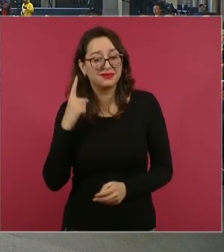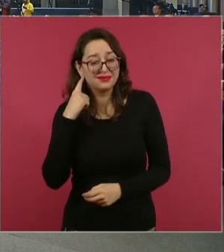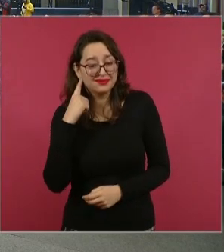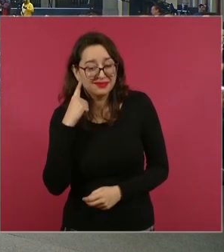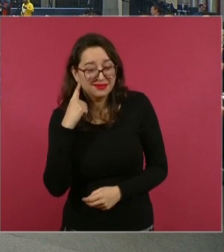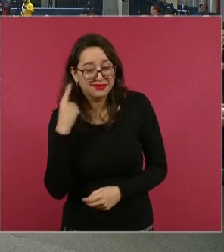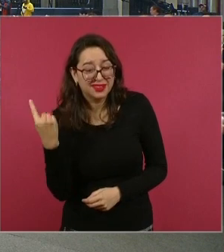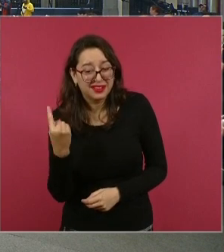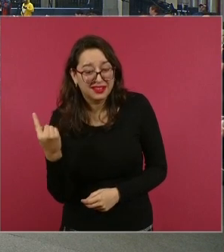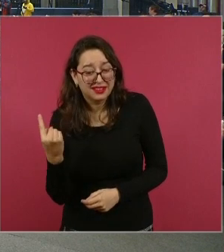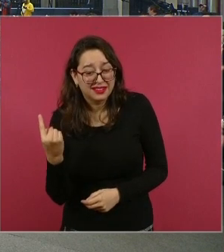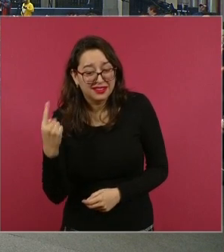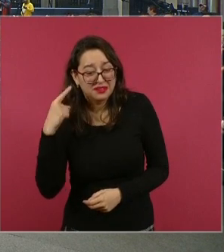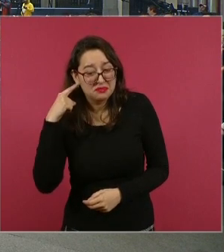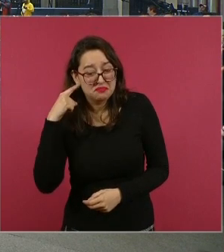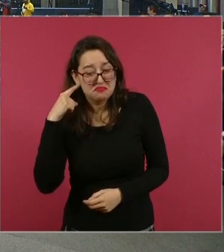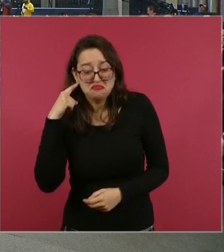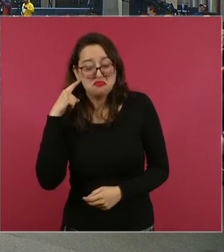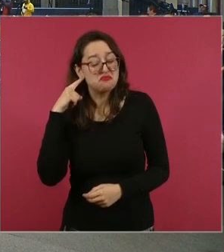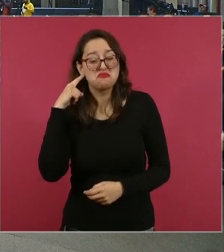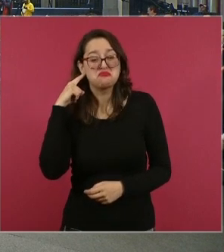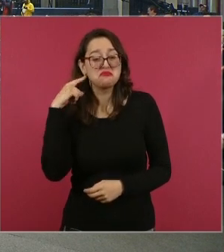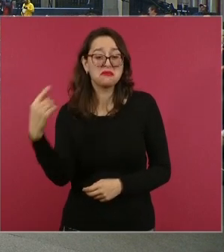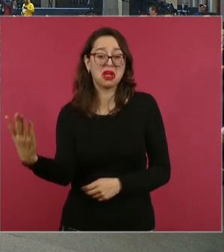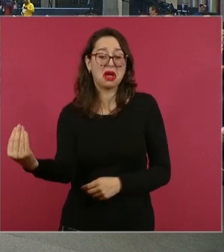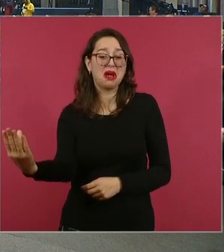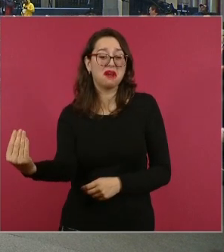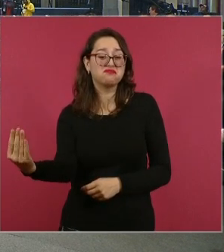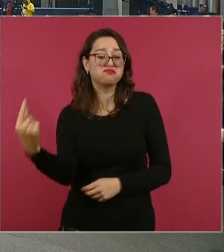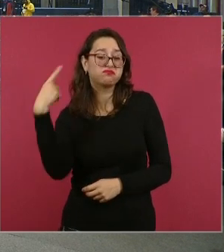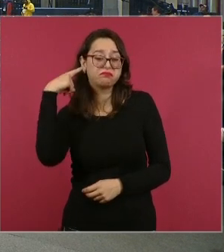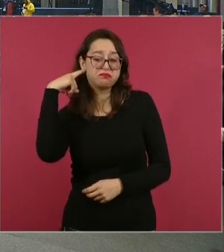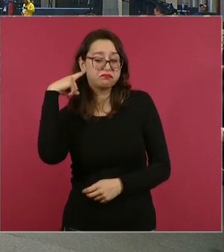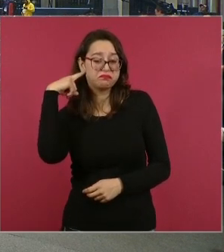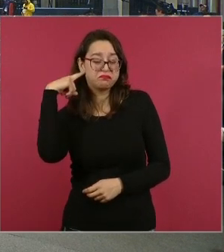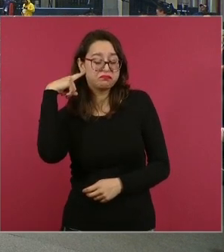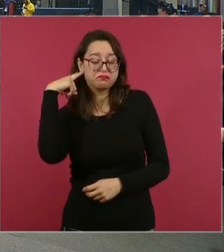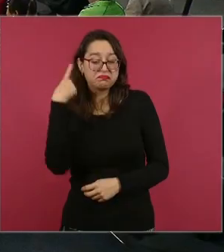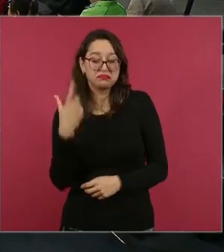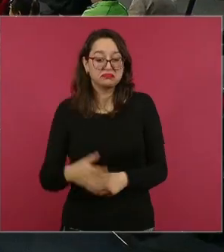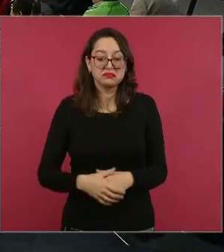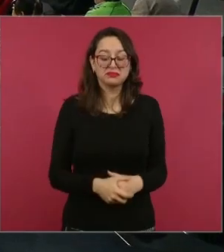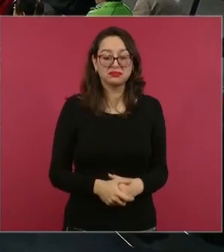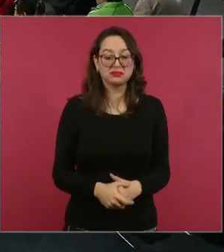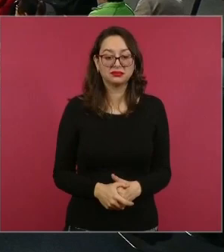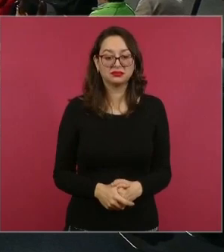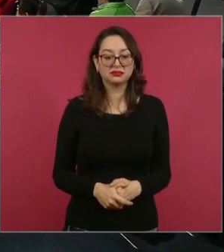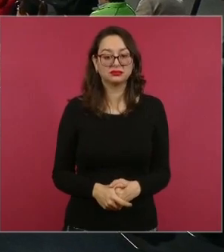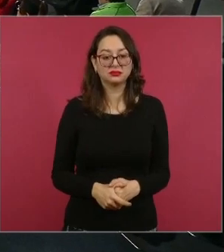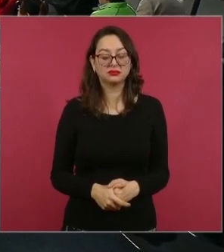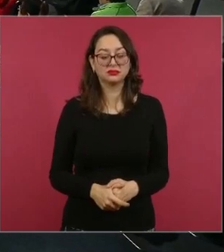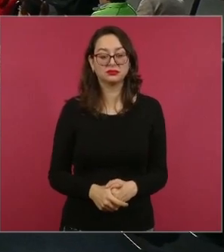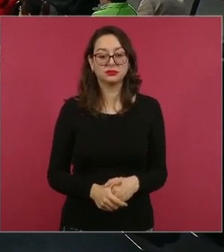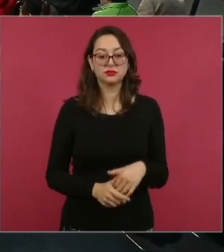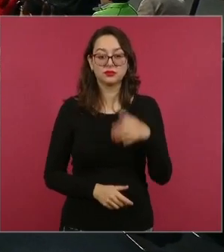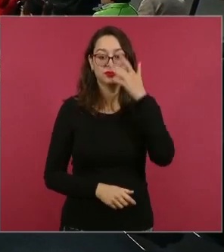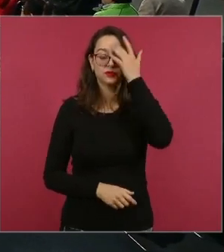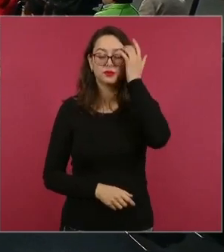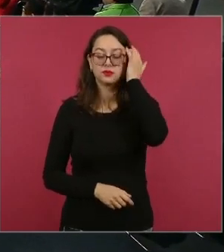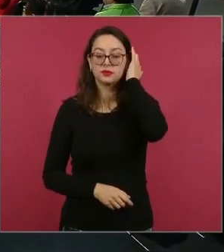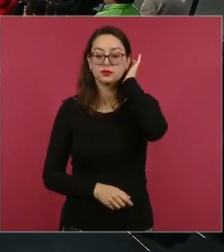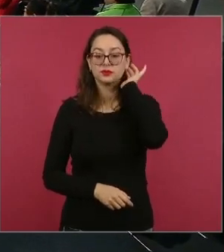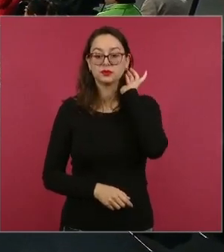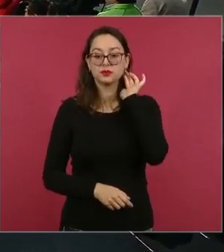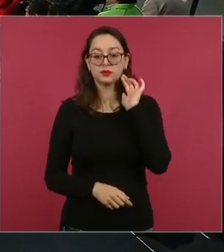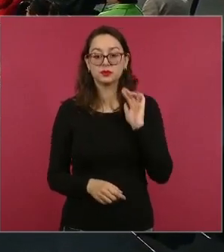Cómo de todo del fondel de estos seguros y demás más los 15,000 de la suprema corte se llegarían